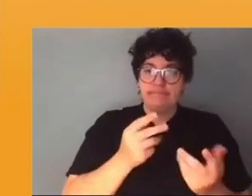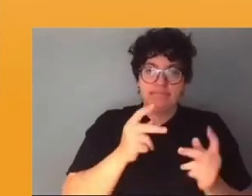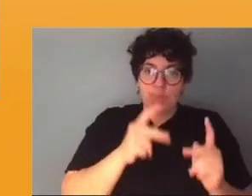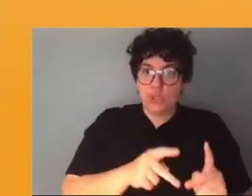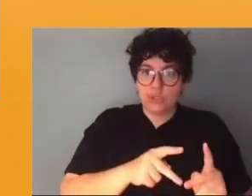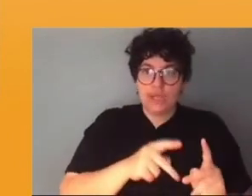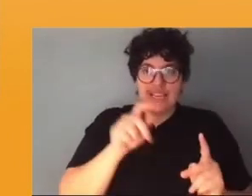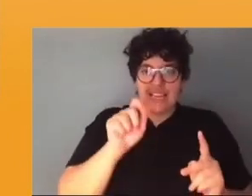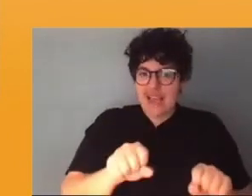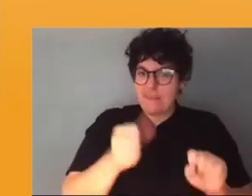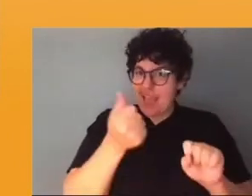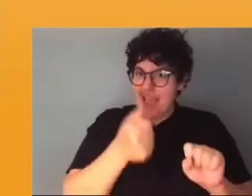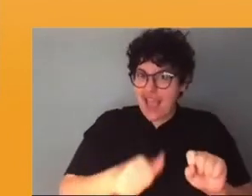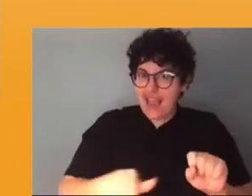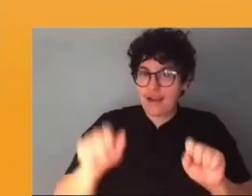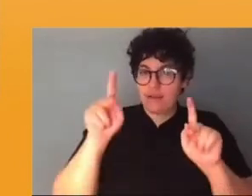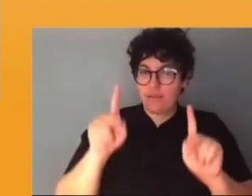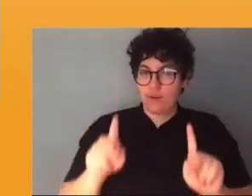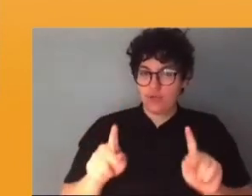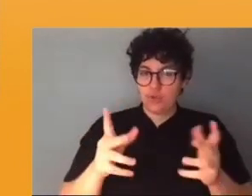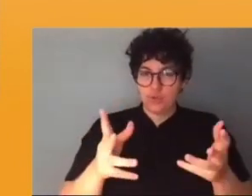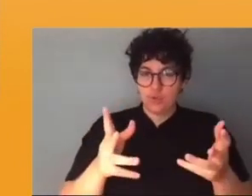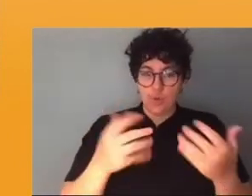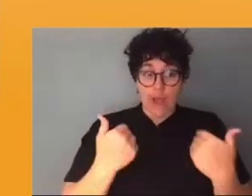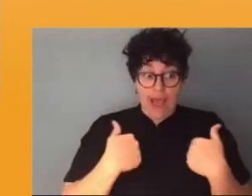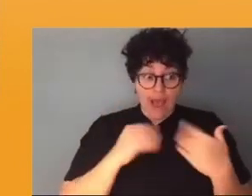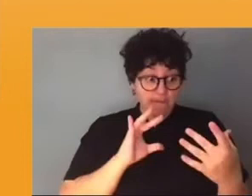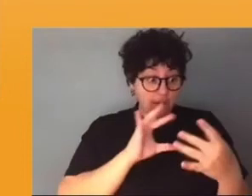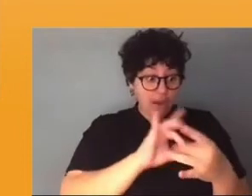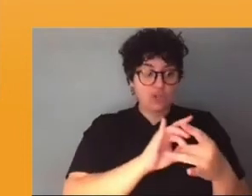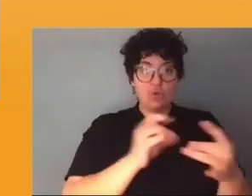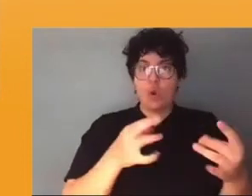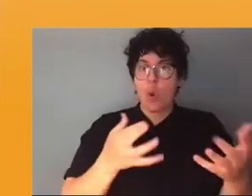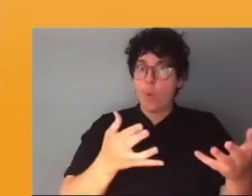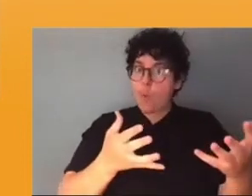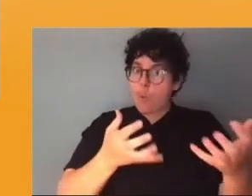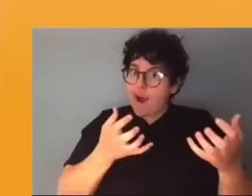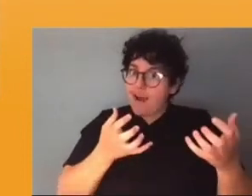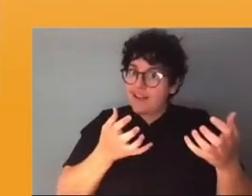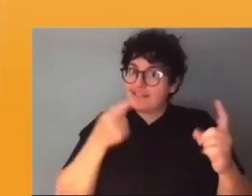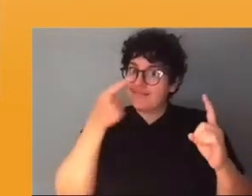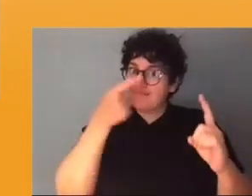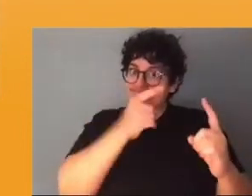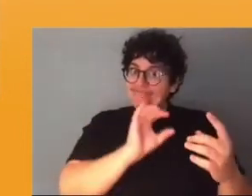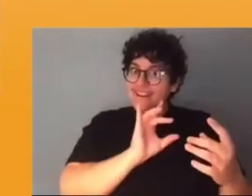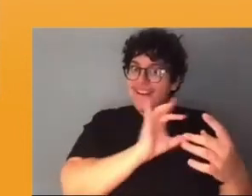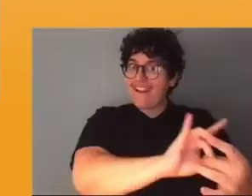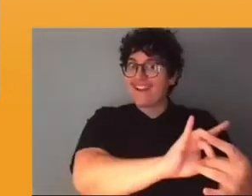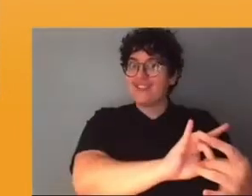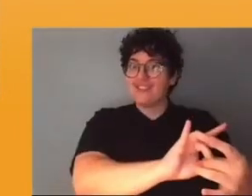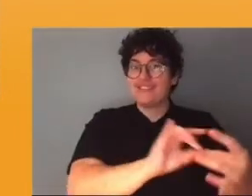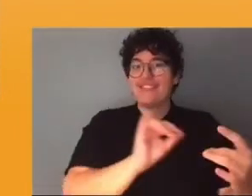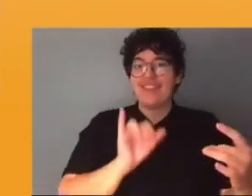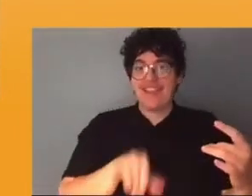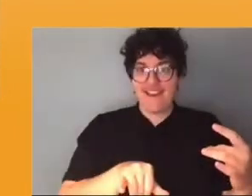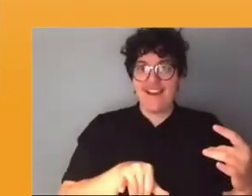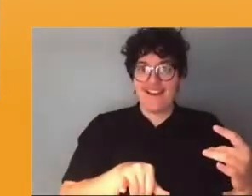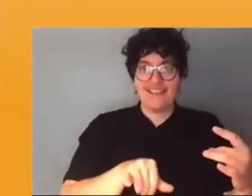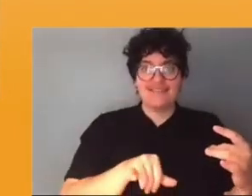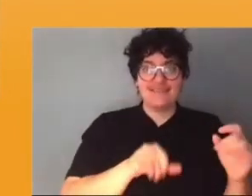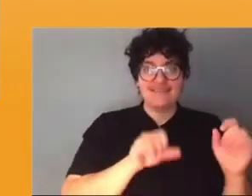que quiero o que queremos construir conexión para mejorar la experiencia del baile y la experiencia del performance para todo el